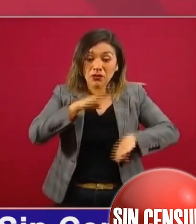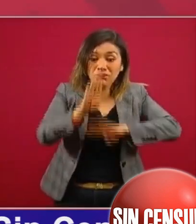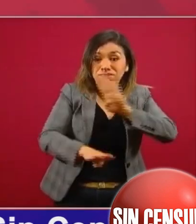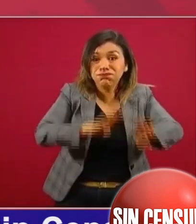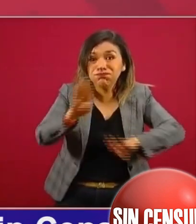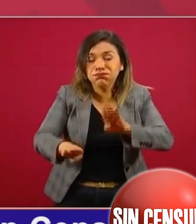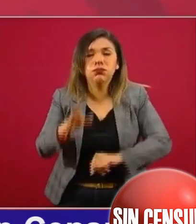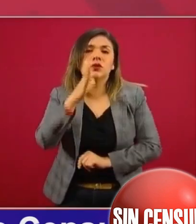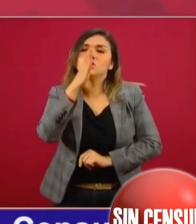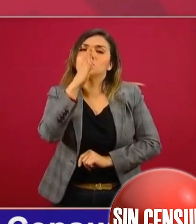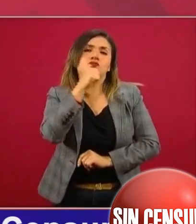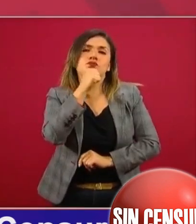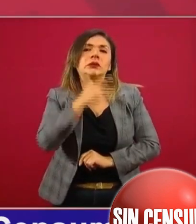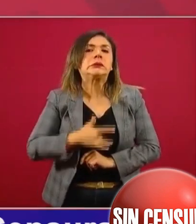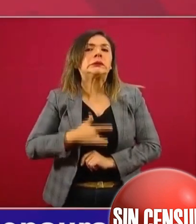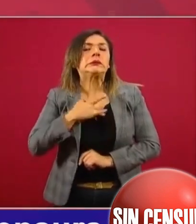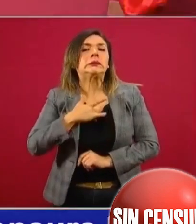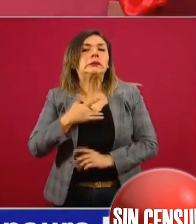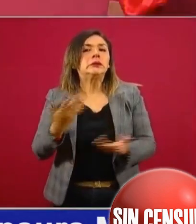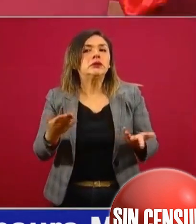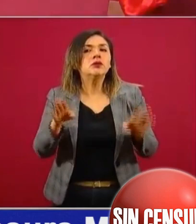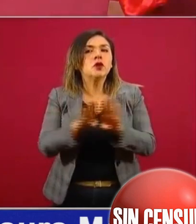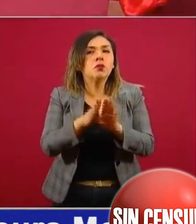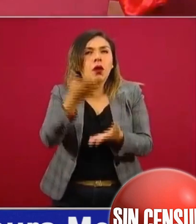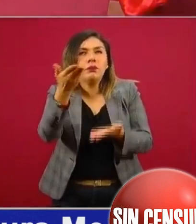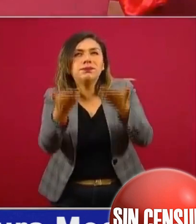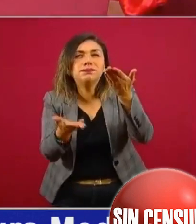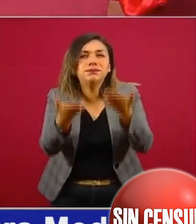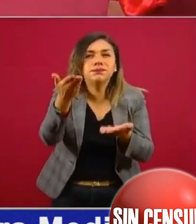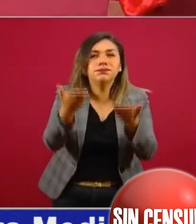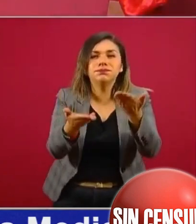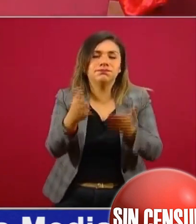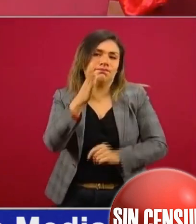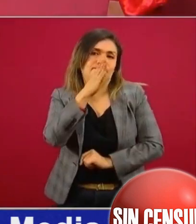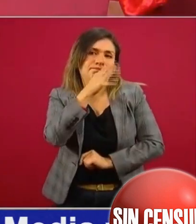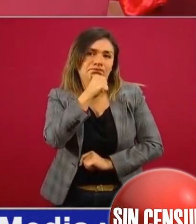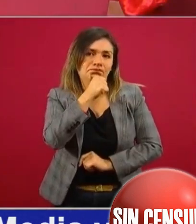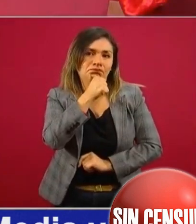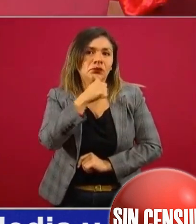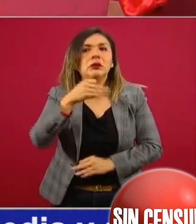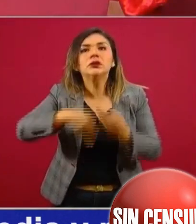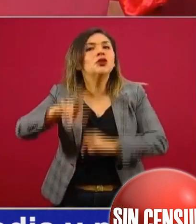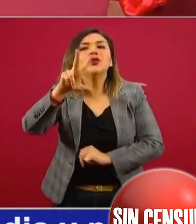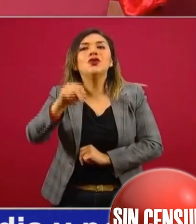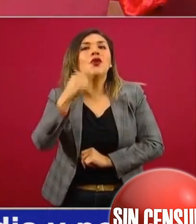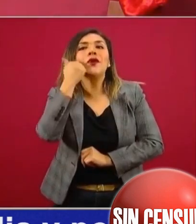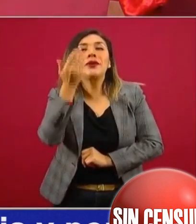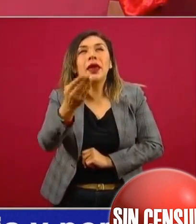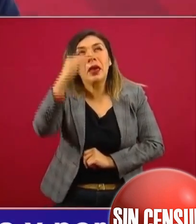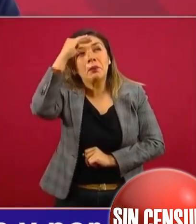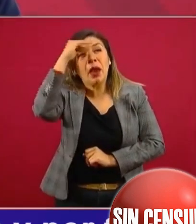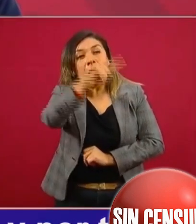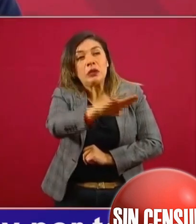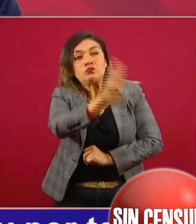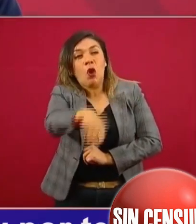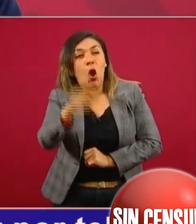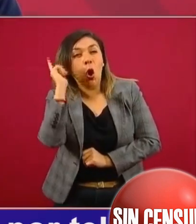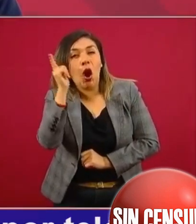puede comparar, porque no se desea que nadie pierda la vida.